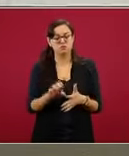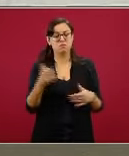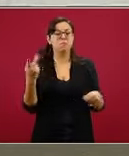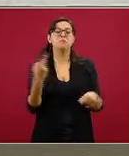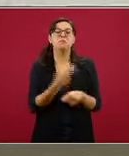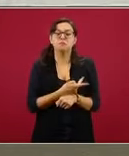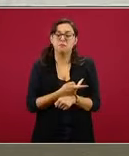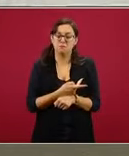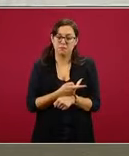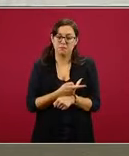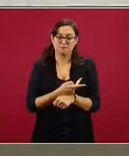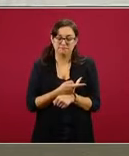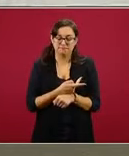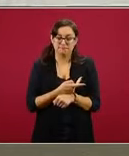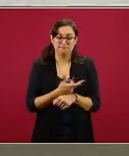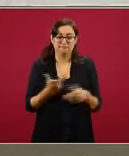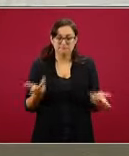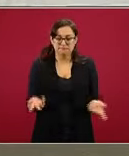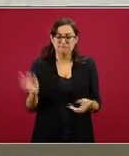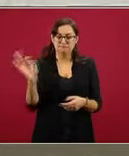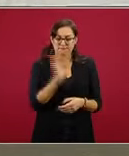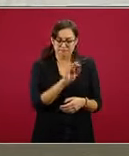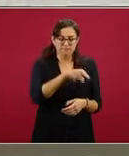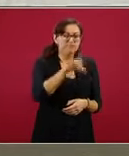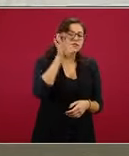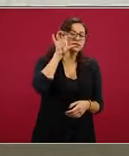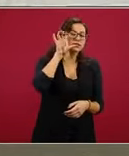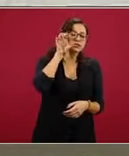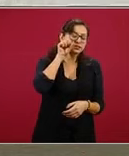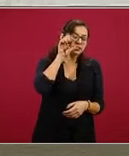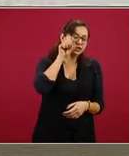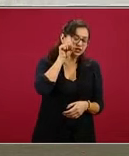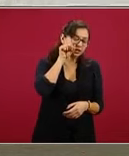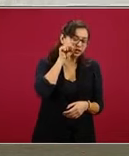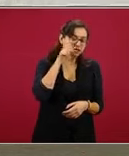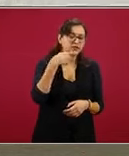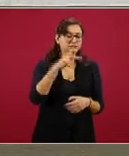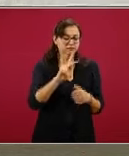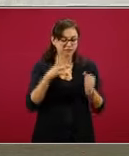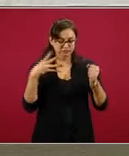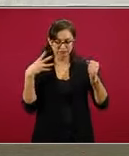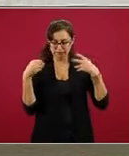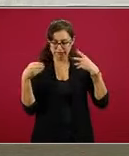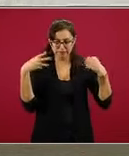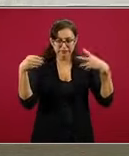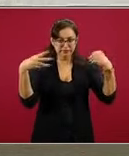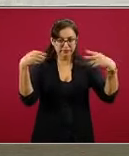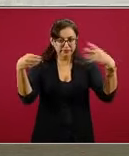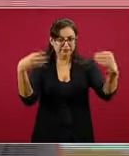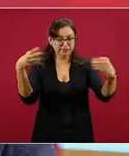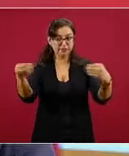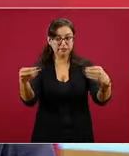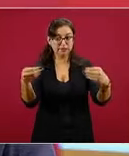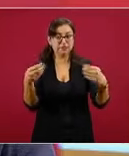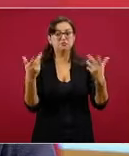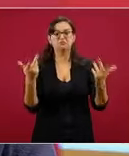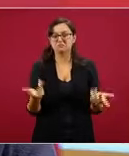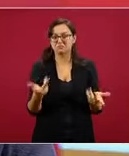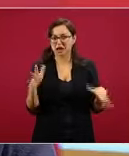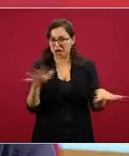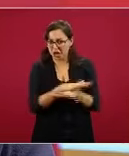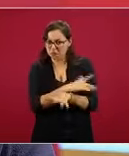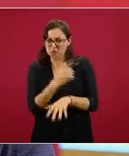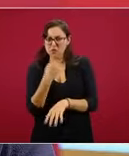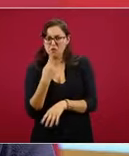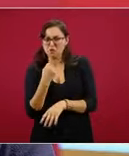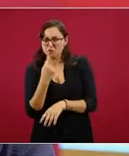estado precisamente dentro de un naranja, y el comportamiento de incremento de las últimas semanas seguir todavía dentro de un naranja, es